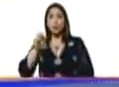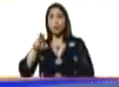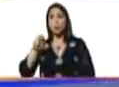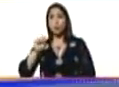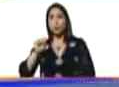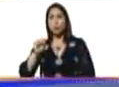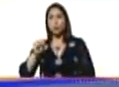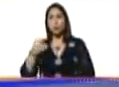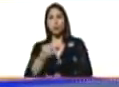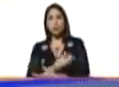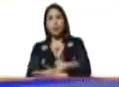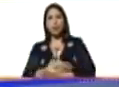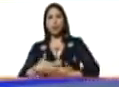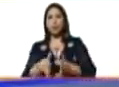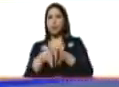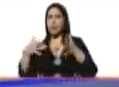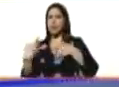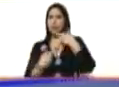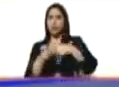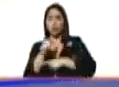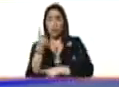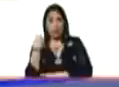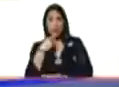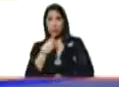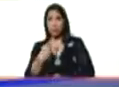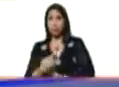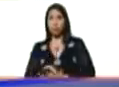gran revolucionario. Y ayer él lo decía,